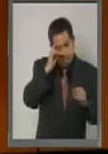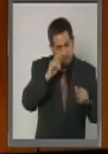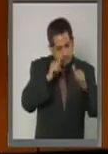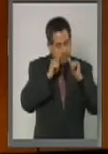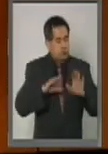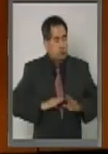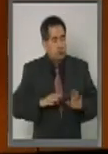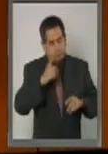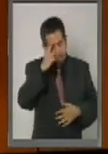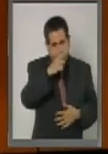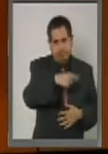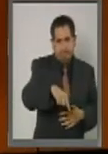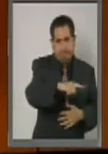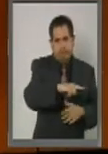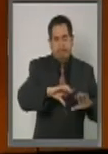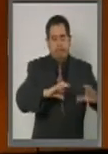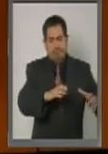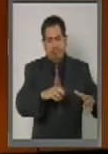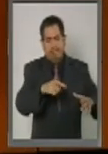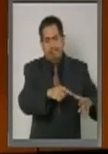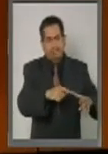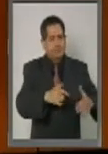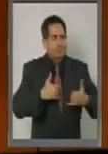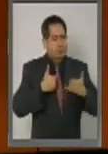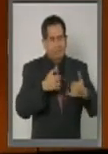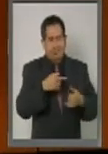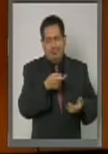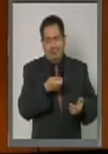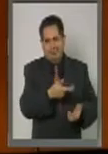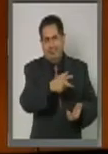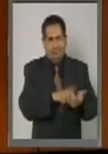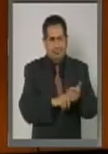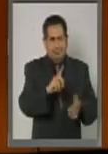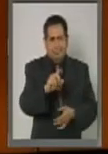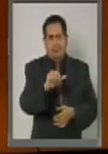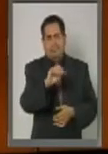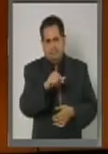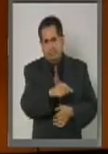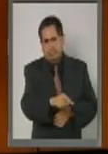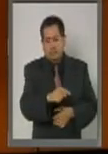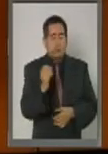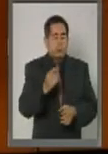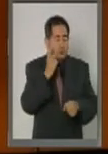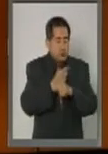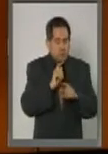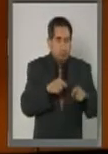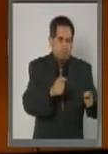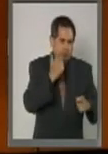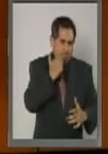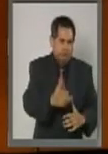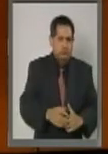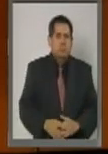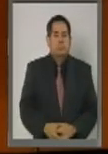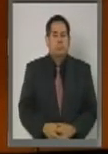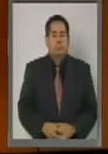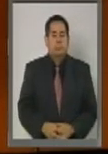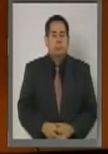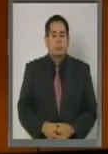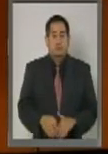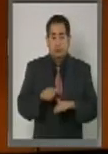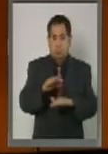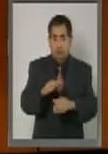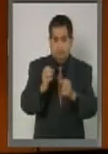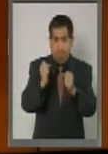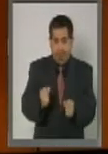jóvenes que no hacen otra cosa más que merecer un futuro digno y de oportunidades. En materia de seguridad,